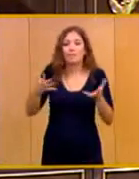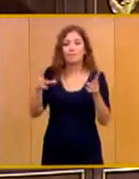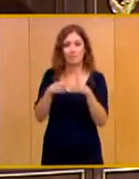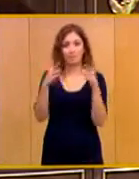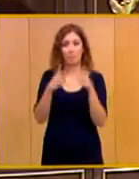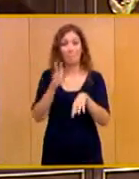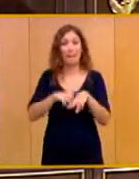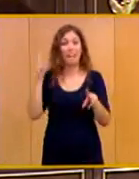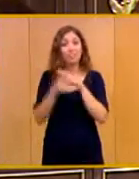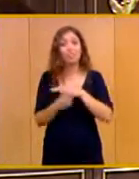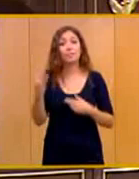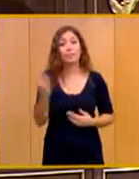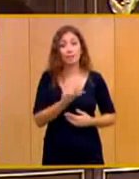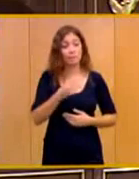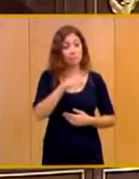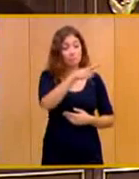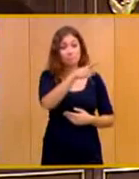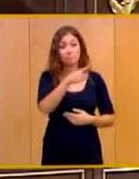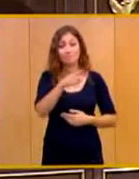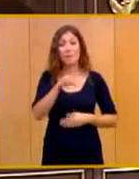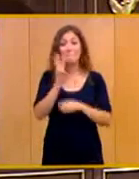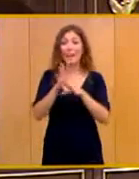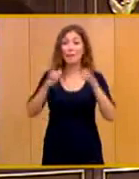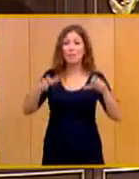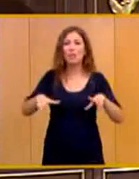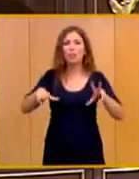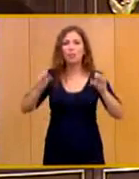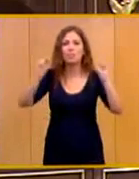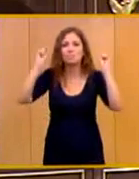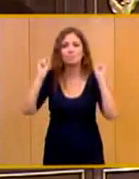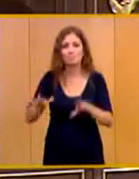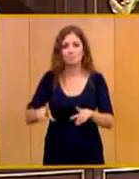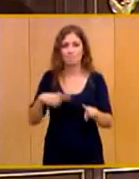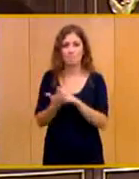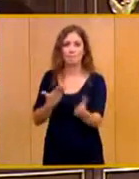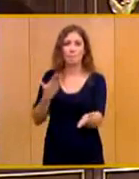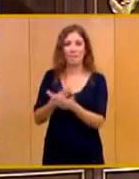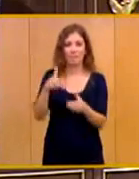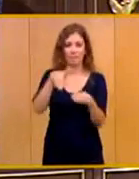calvario es disolver el Parlamento y convocar elecciones generales.